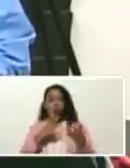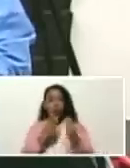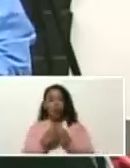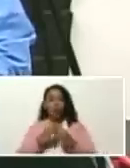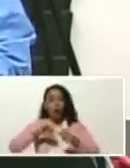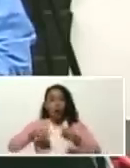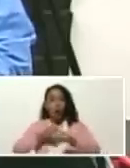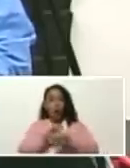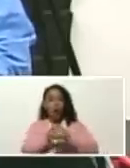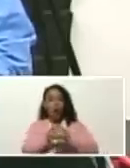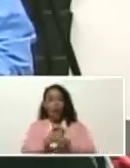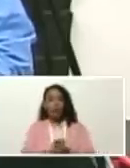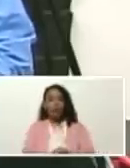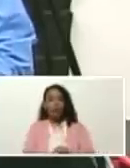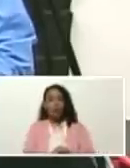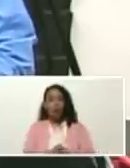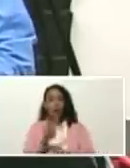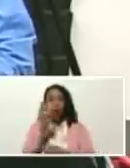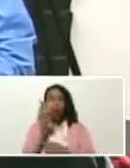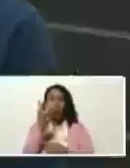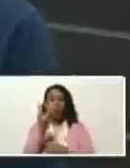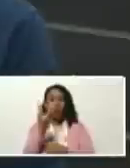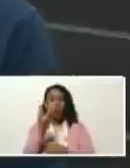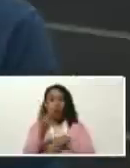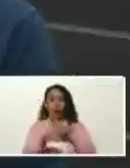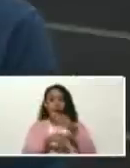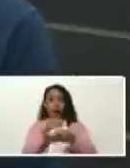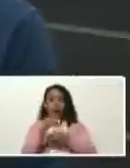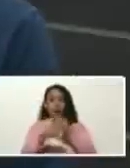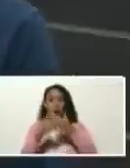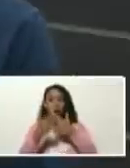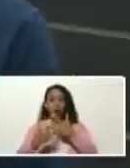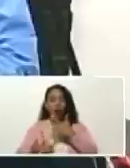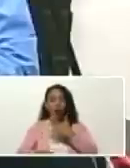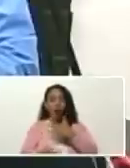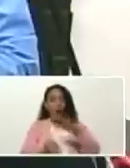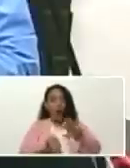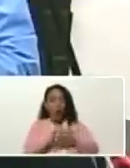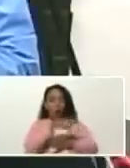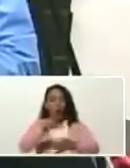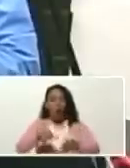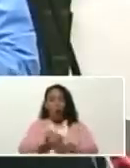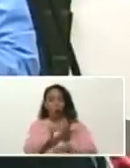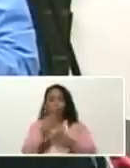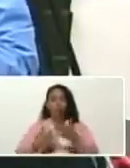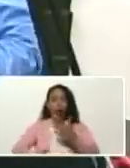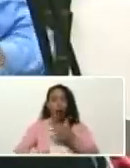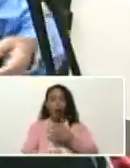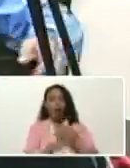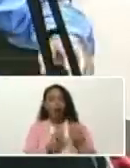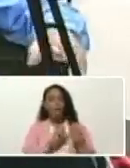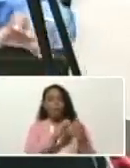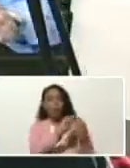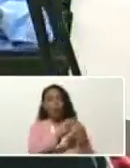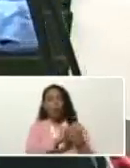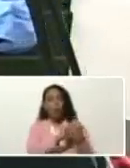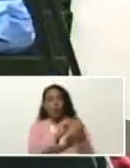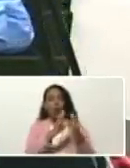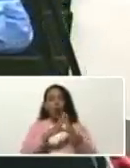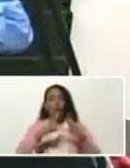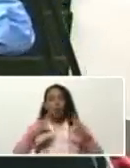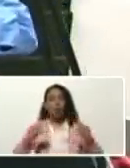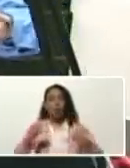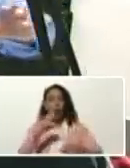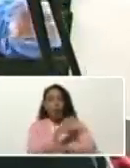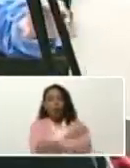a Jorge Rodríguez los dos le dedicamos largas horas a largas conversaciones con todas